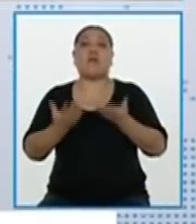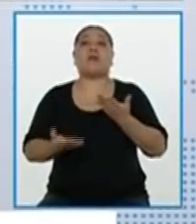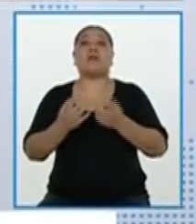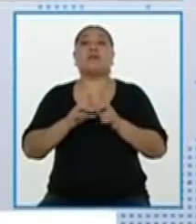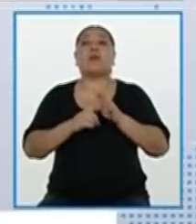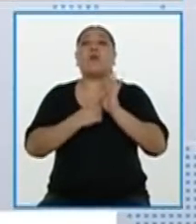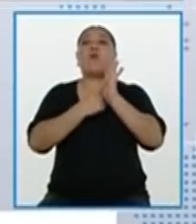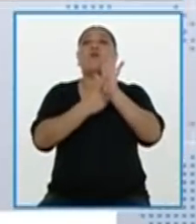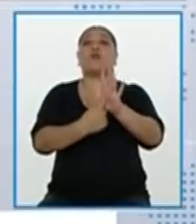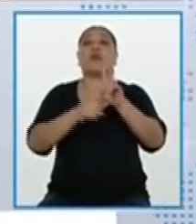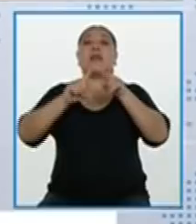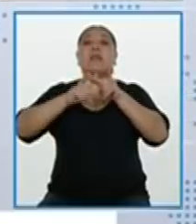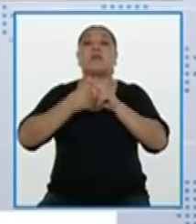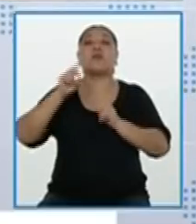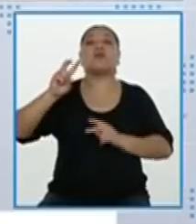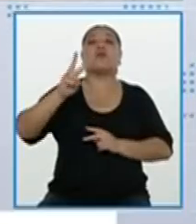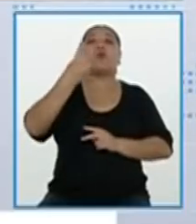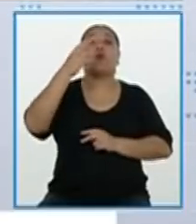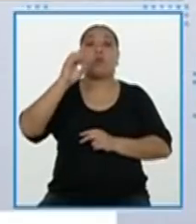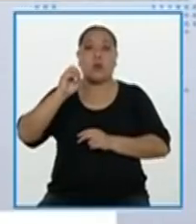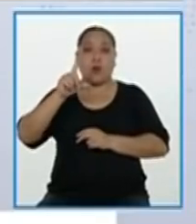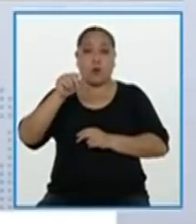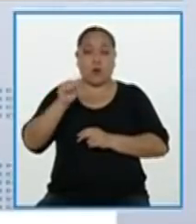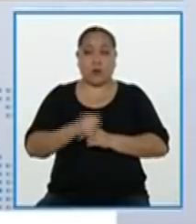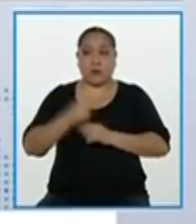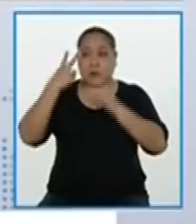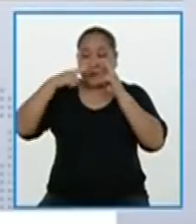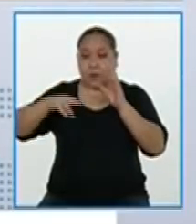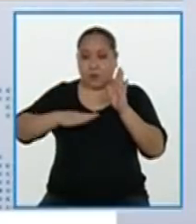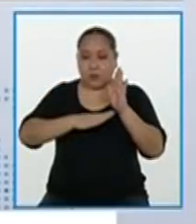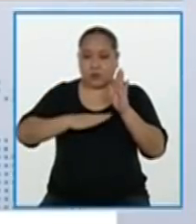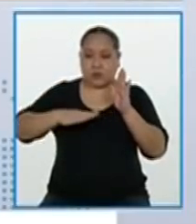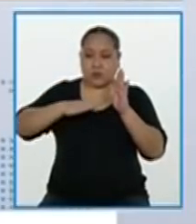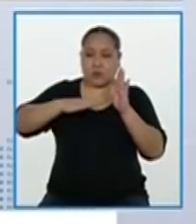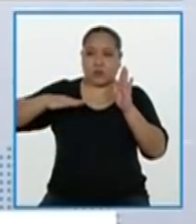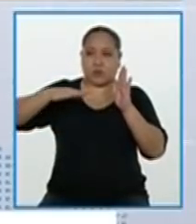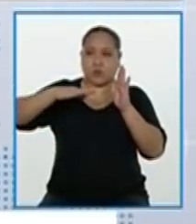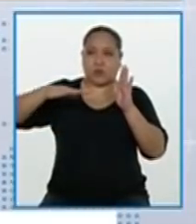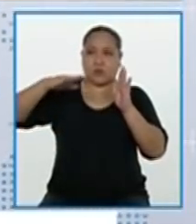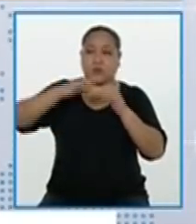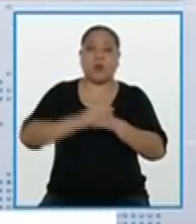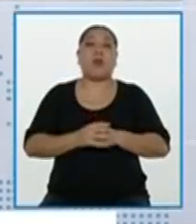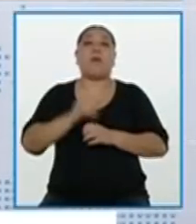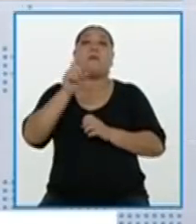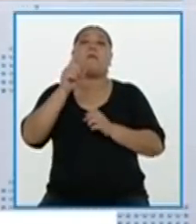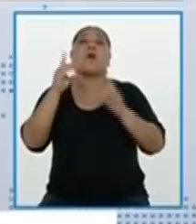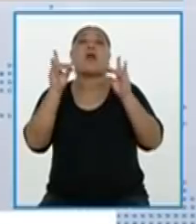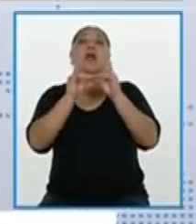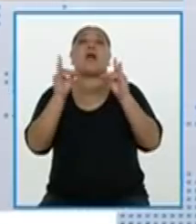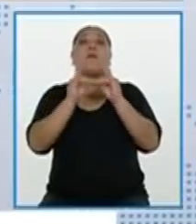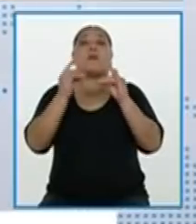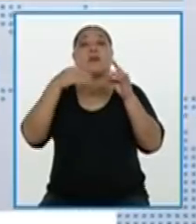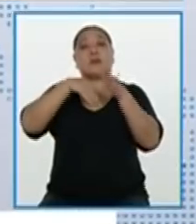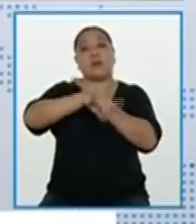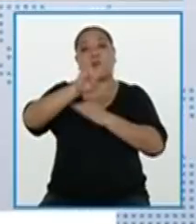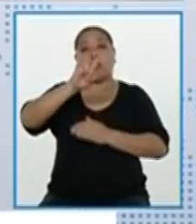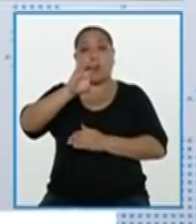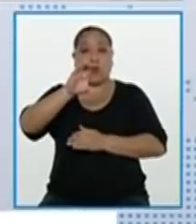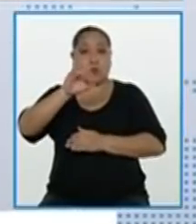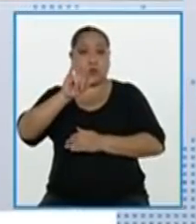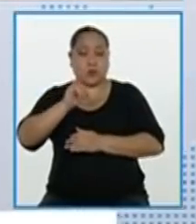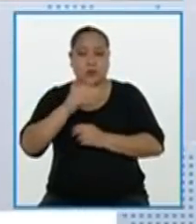ministro de Economía, Waldo Mendoza, en su presentación de CADE, y él mencionaba incluso que el impacto de este rebrote, él hablaba de